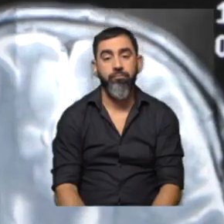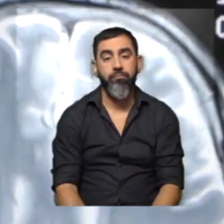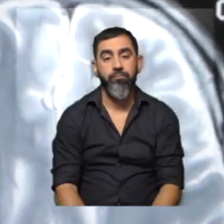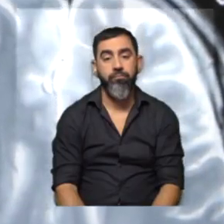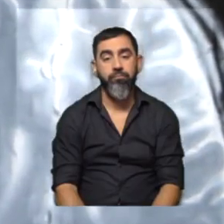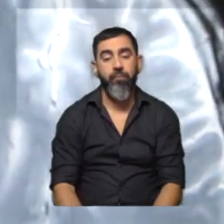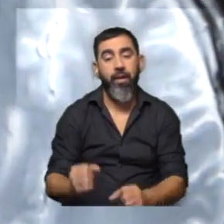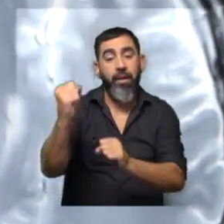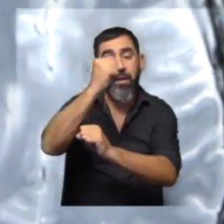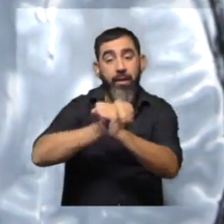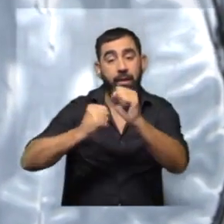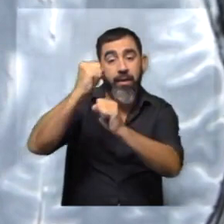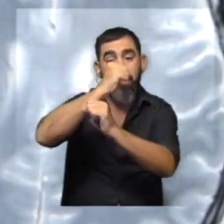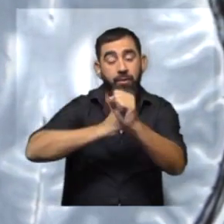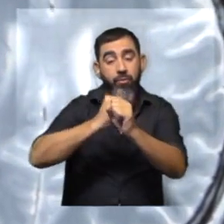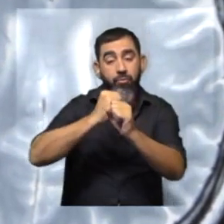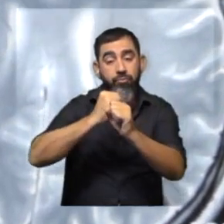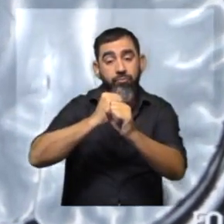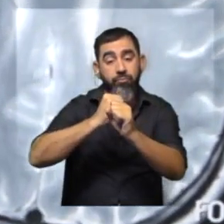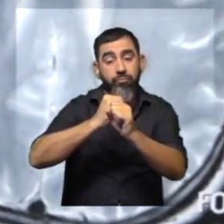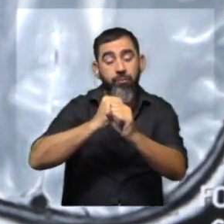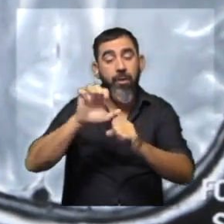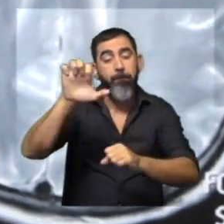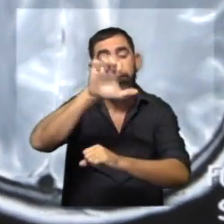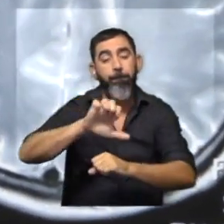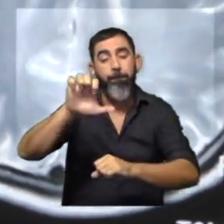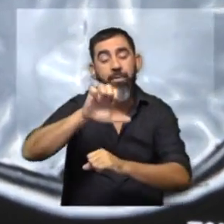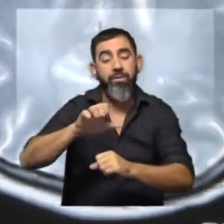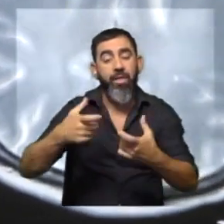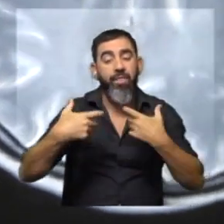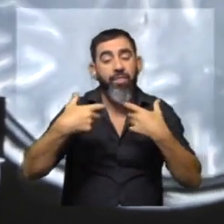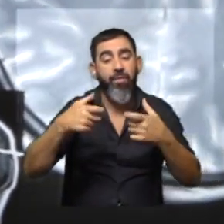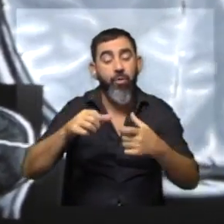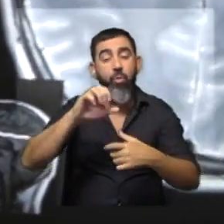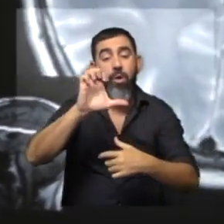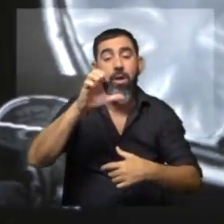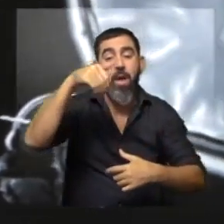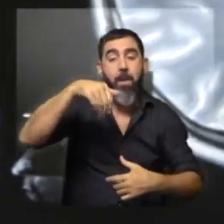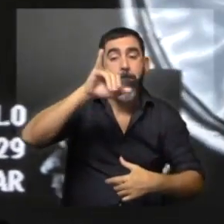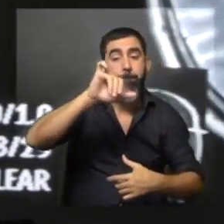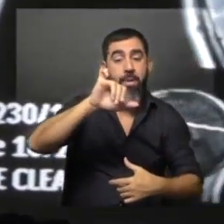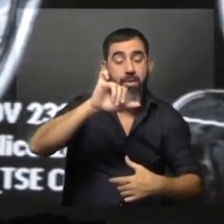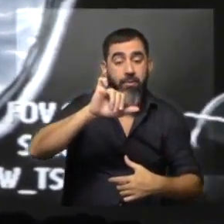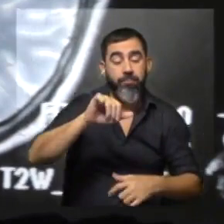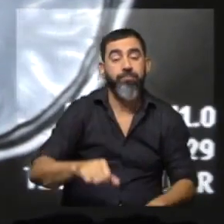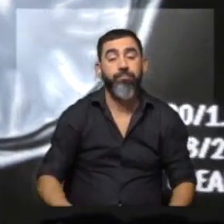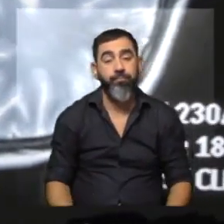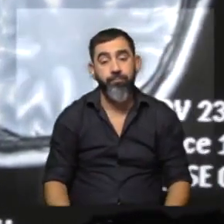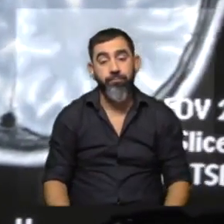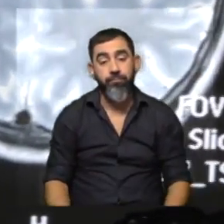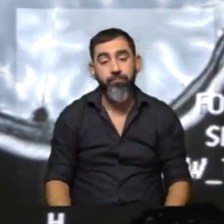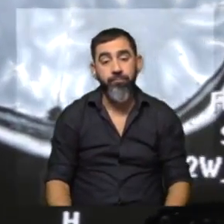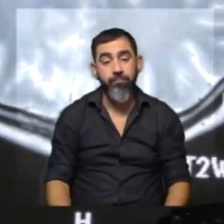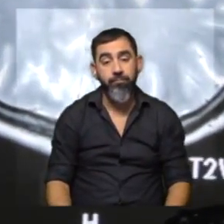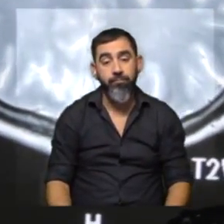Un ingeniero de la empresa discográfica EMI, que